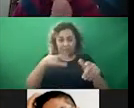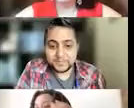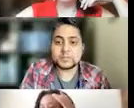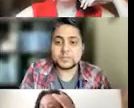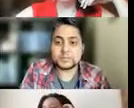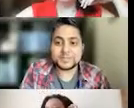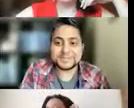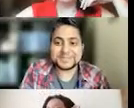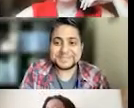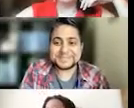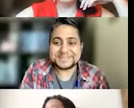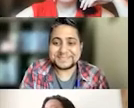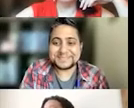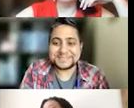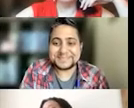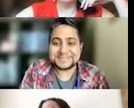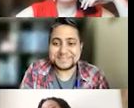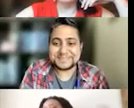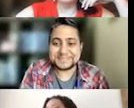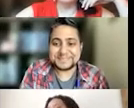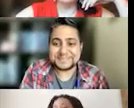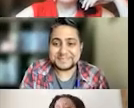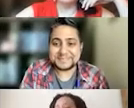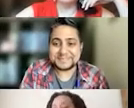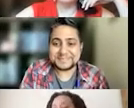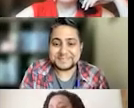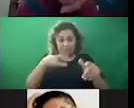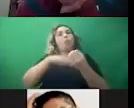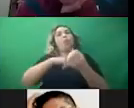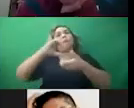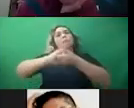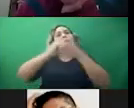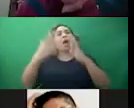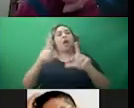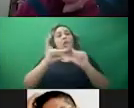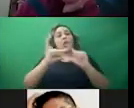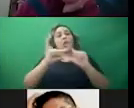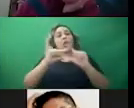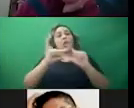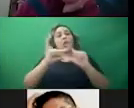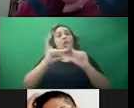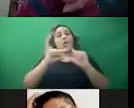la liga de desinformación y defensa de desinformación